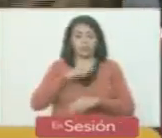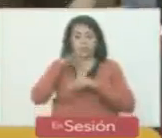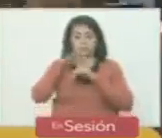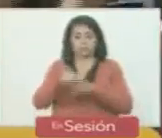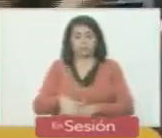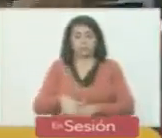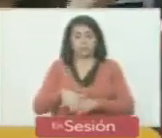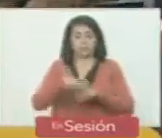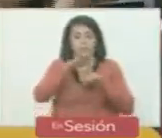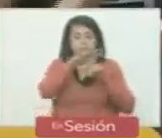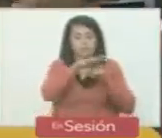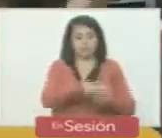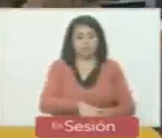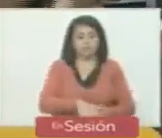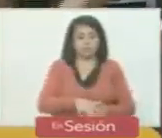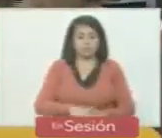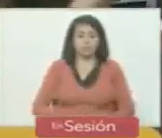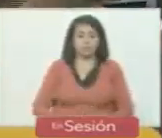me discrimina,